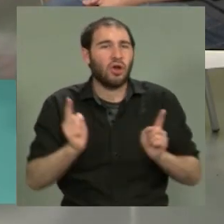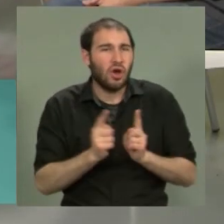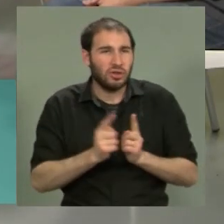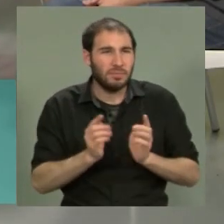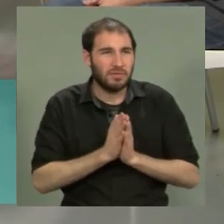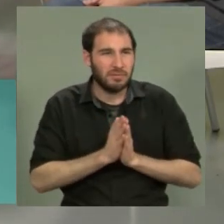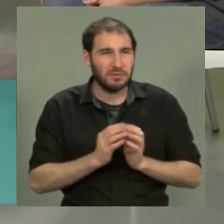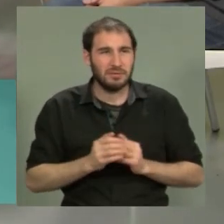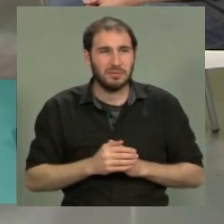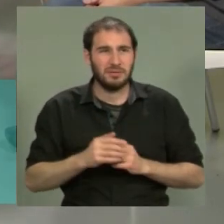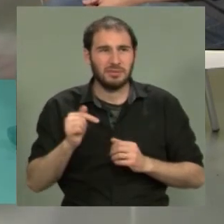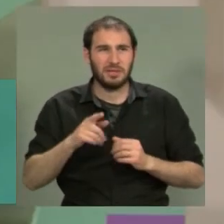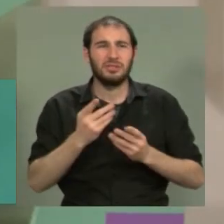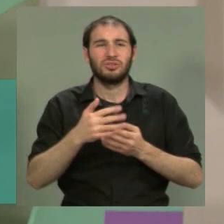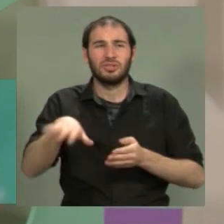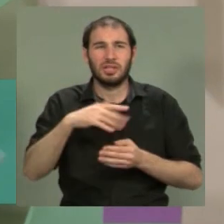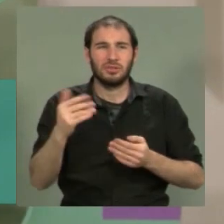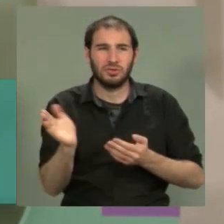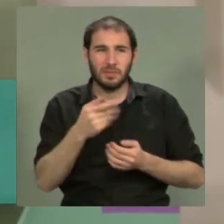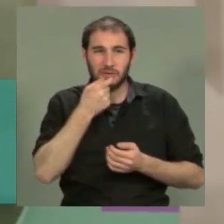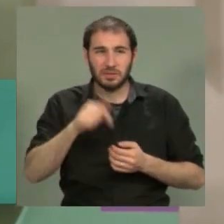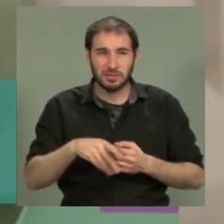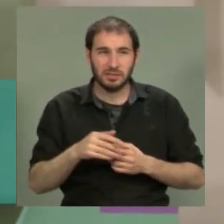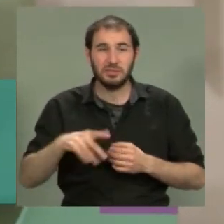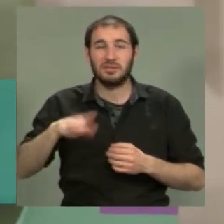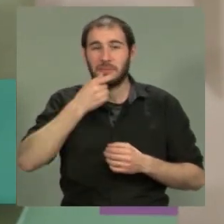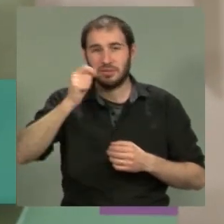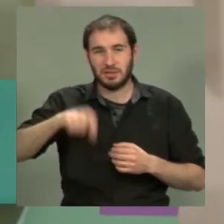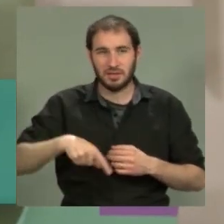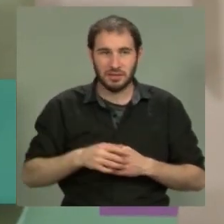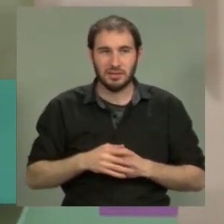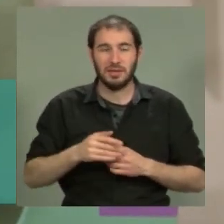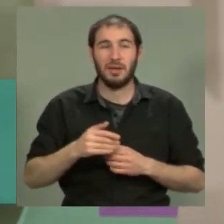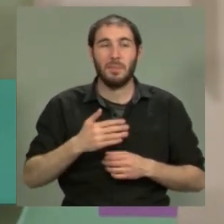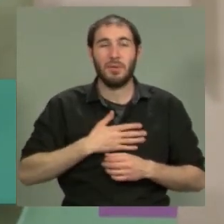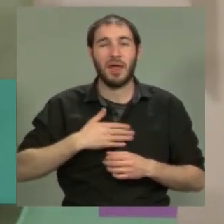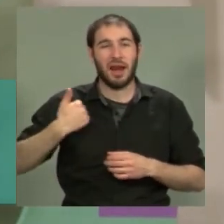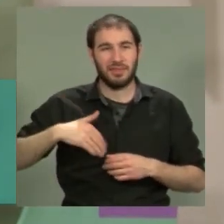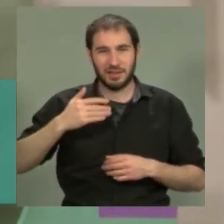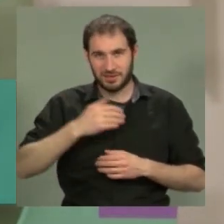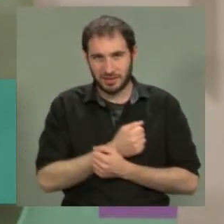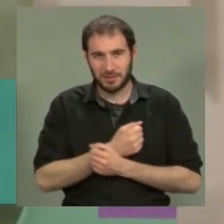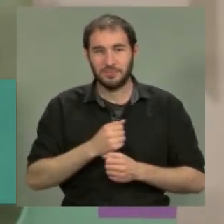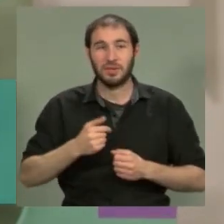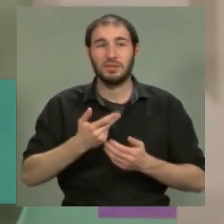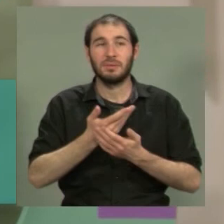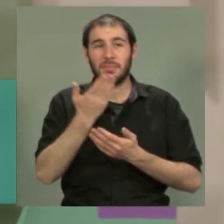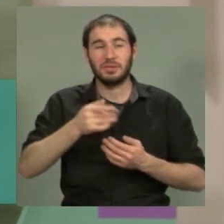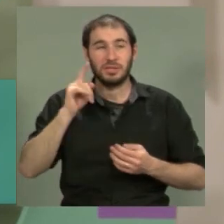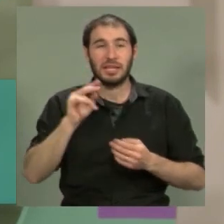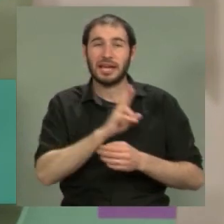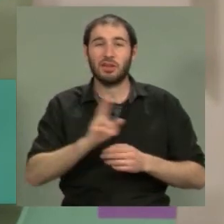por favor. De todos, de nuestra sociedad mendocina, de esta querida tierra mendocina, de nuestra querida Argentina, todos los